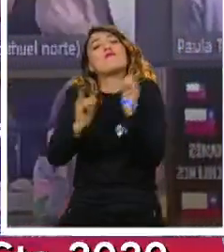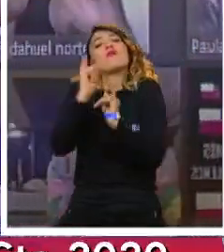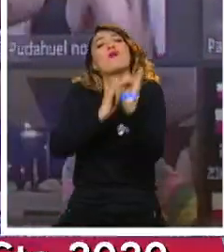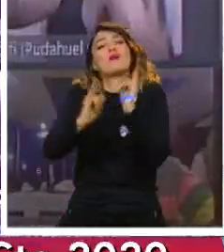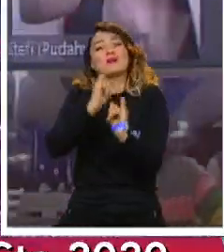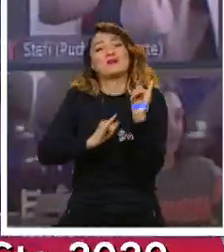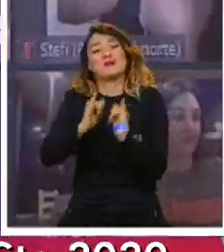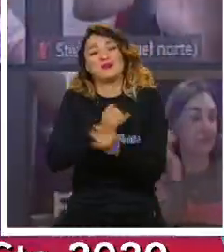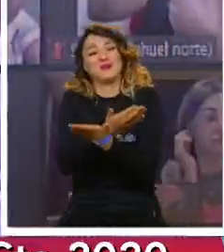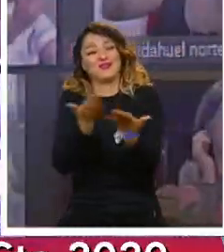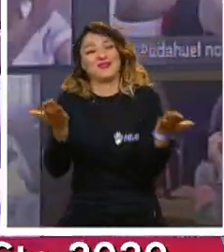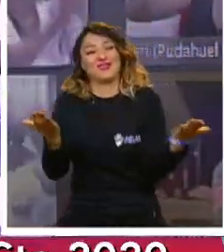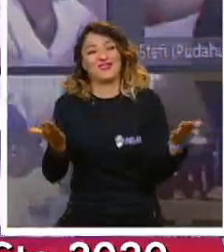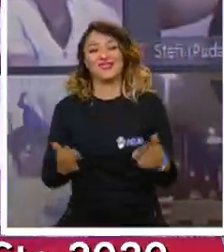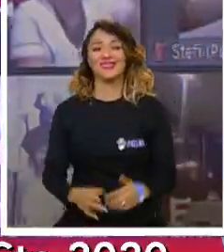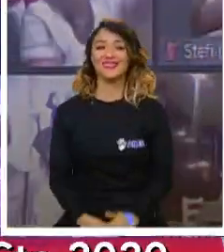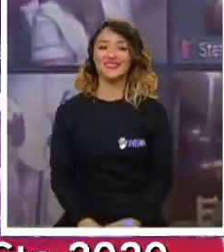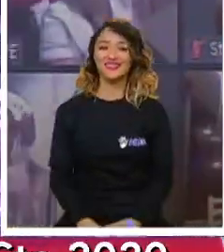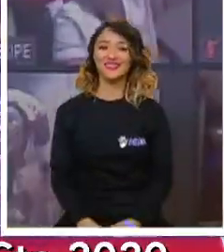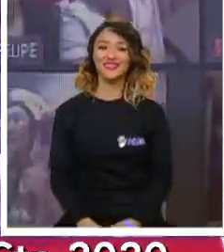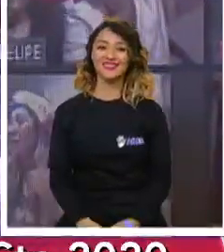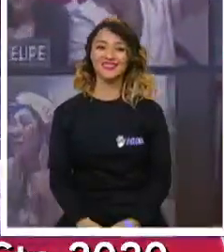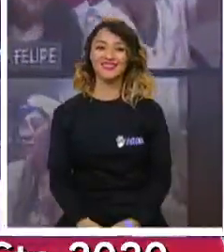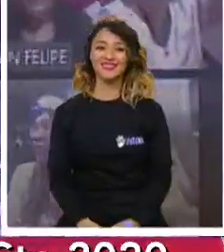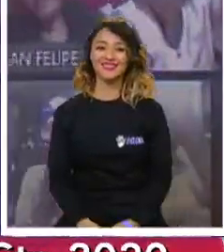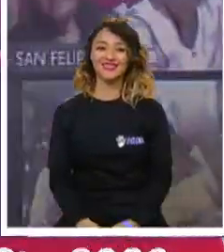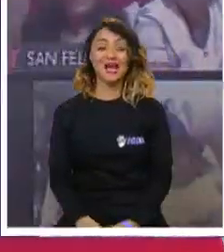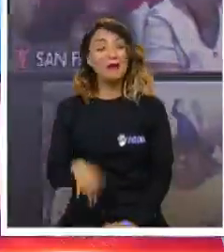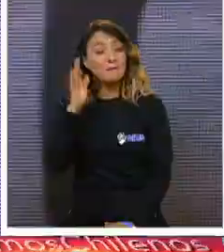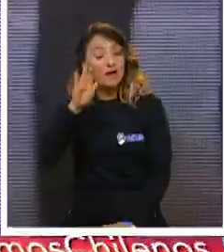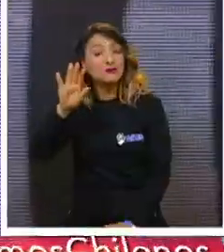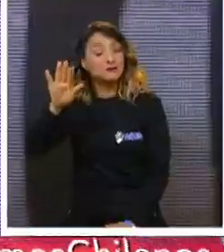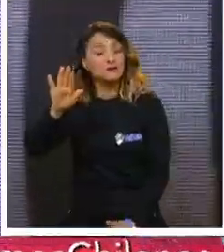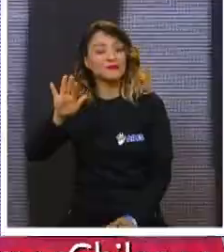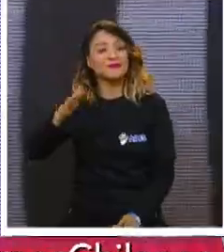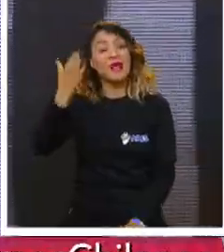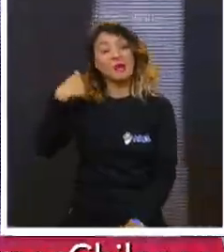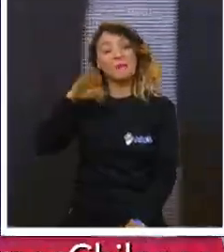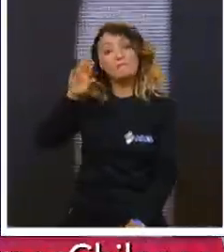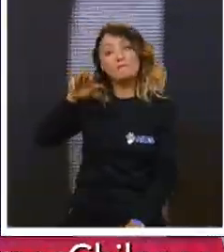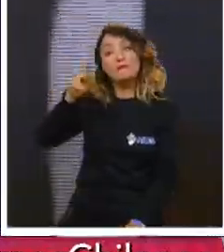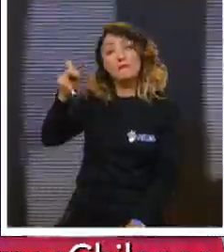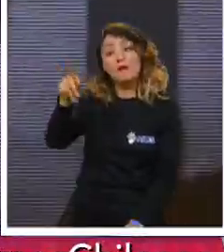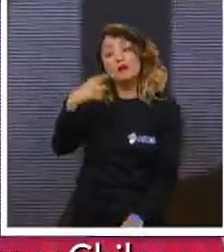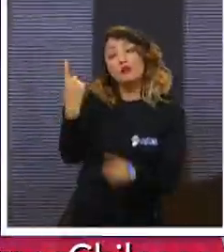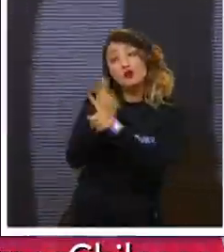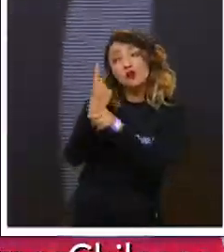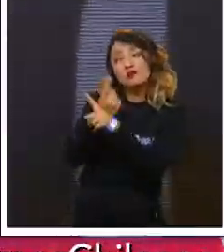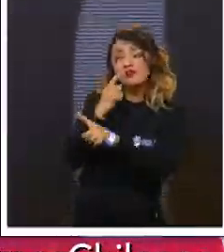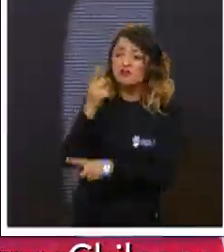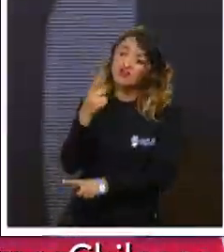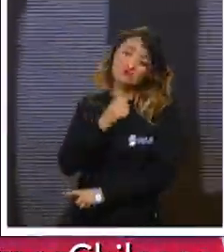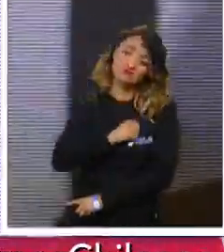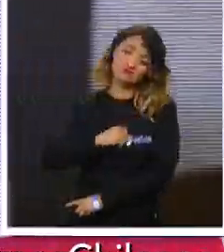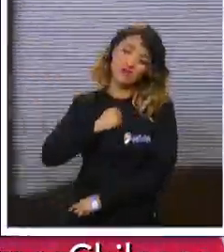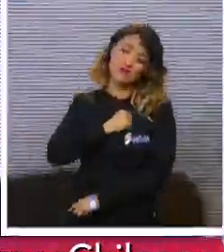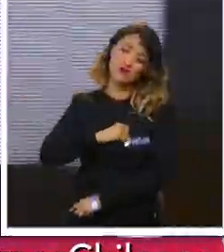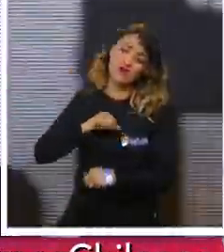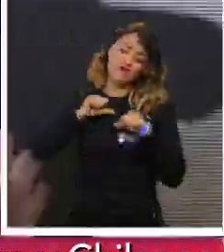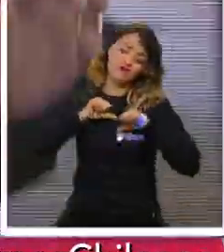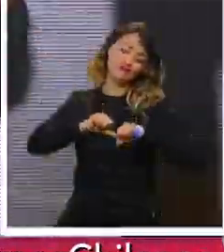Un aplauso virtual. Oye, Panchito, y cuando conversaba con mis papás y veían que estaban un poco más aburridos, más